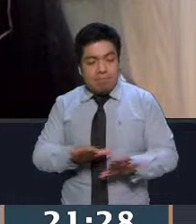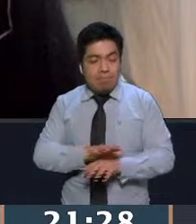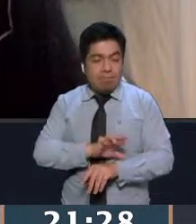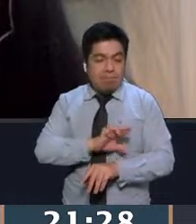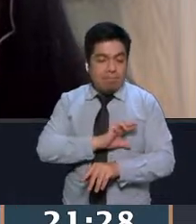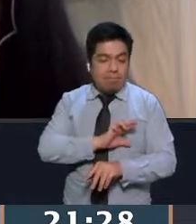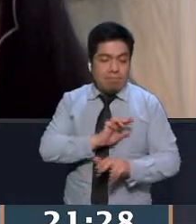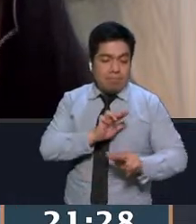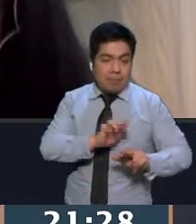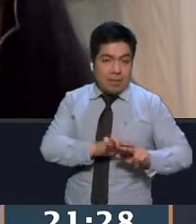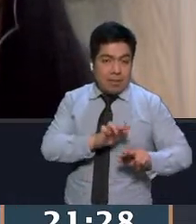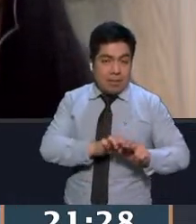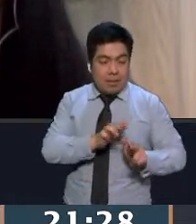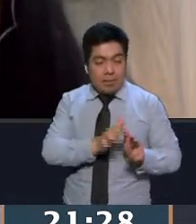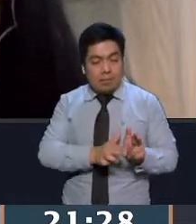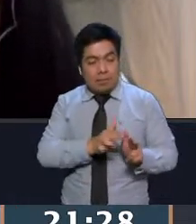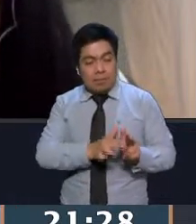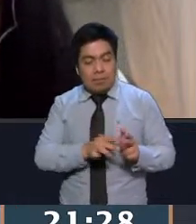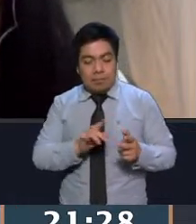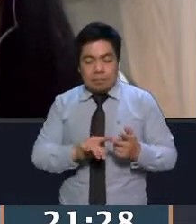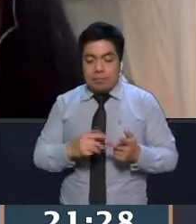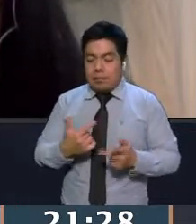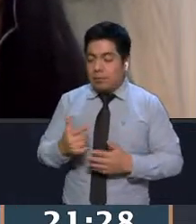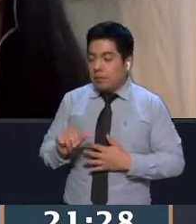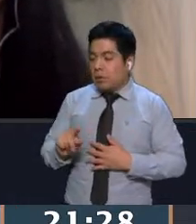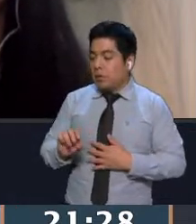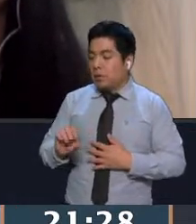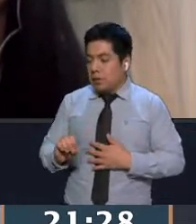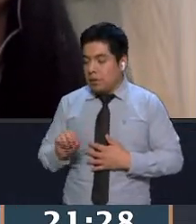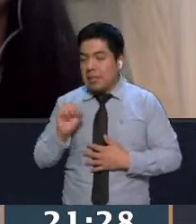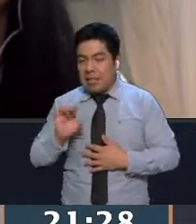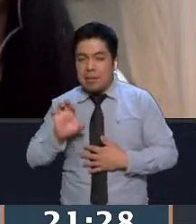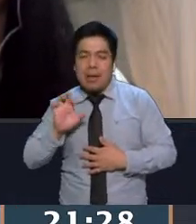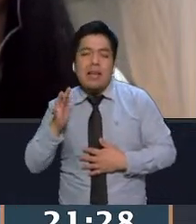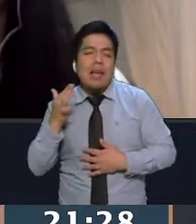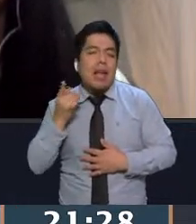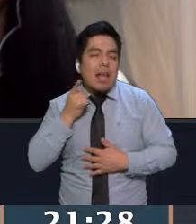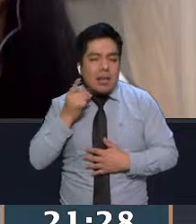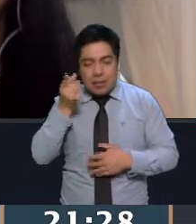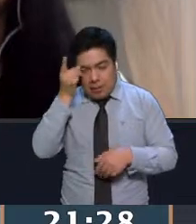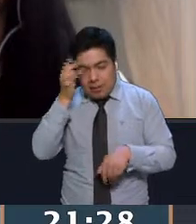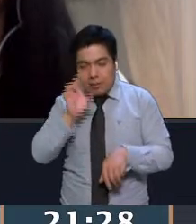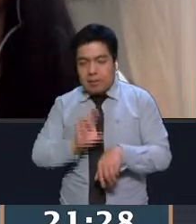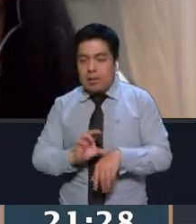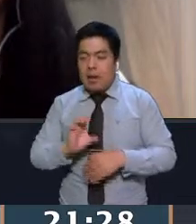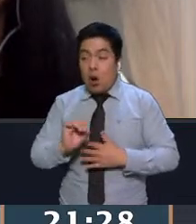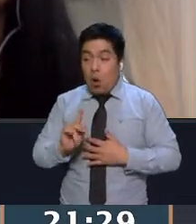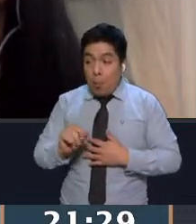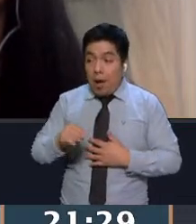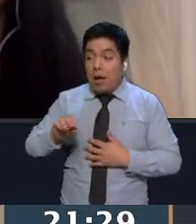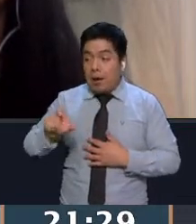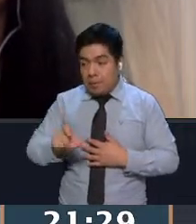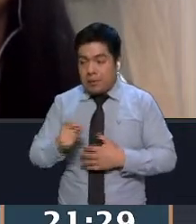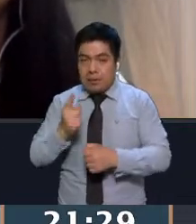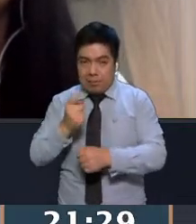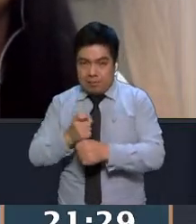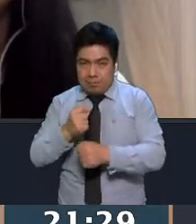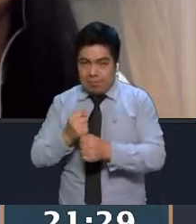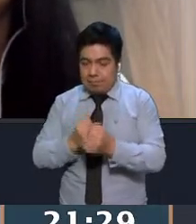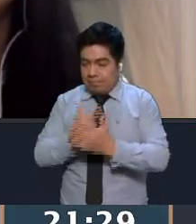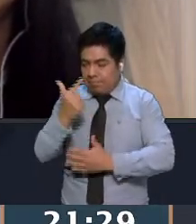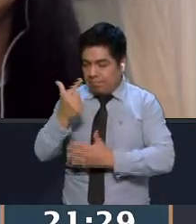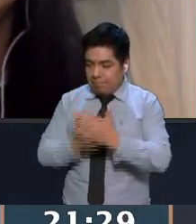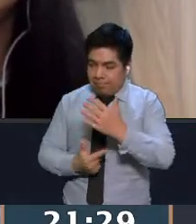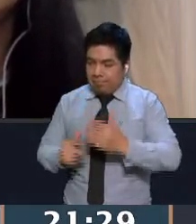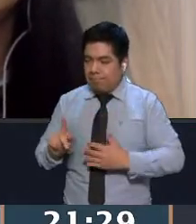ferrocarriles en nuestro país, perdón. También mencionaste a Gustavo de Hoyos Walter, que era el exdirigente de la Coparmex, que ahora es candidato, el primer candidato de la lista de